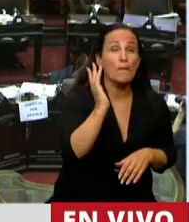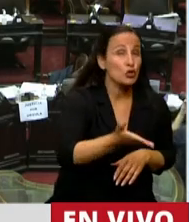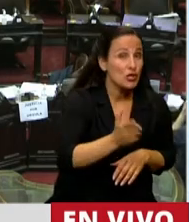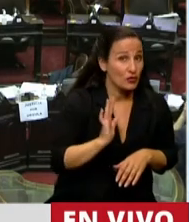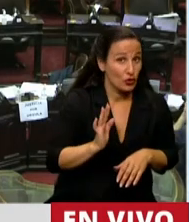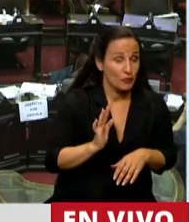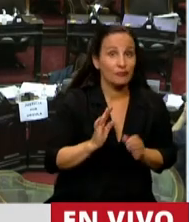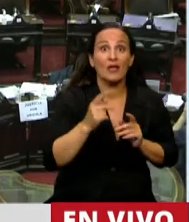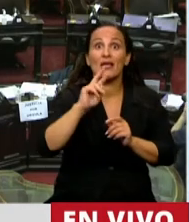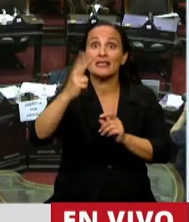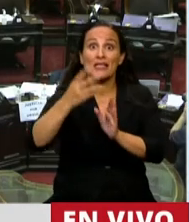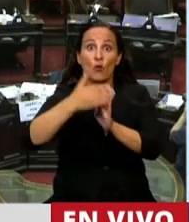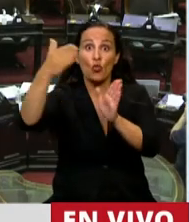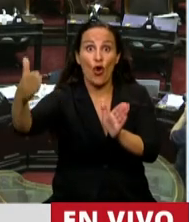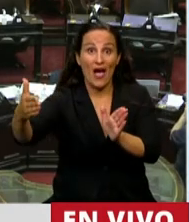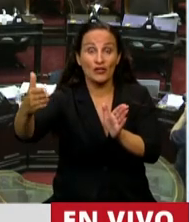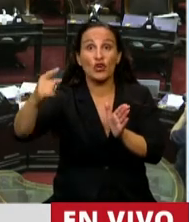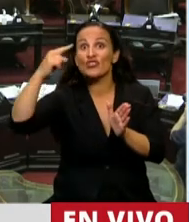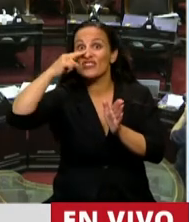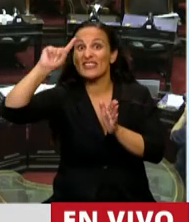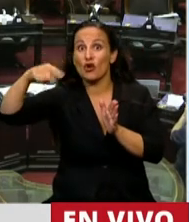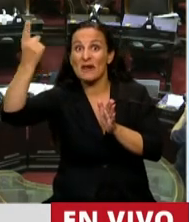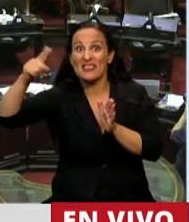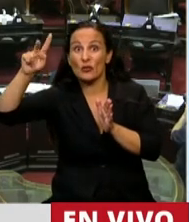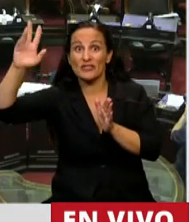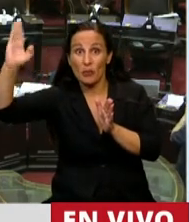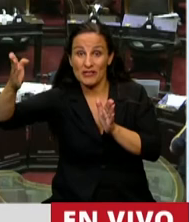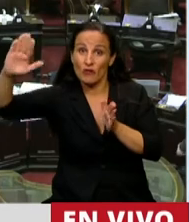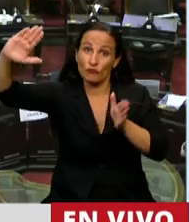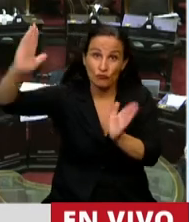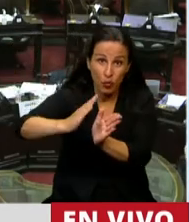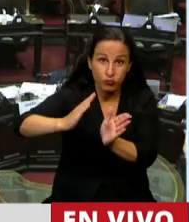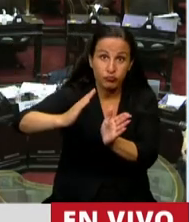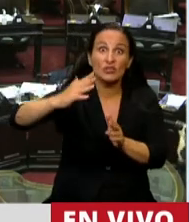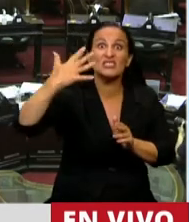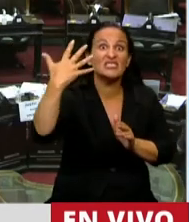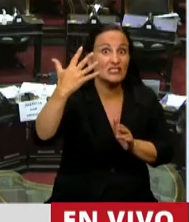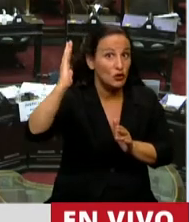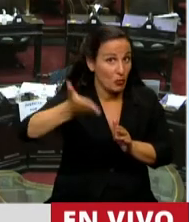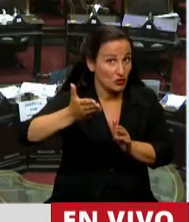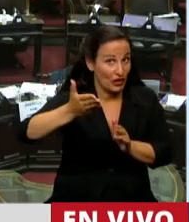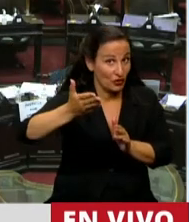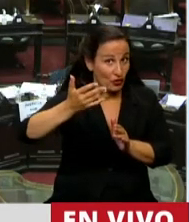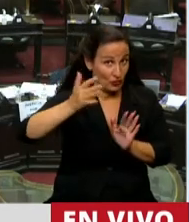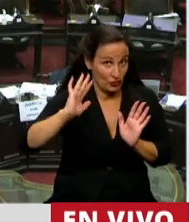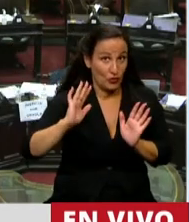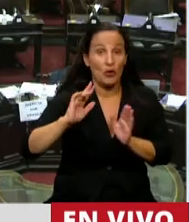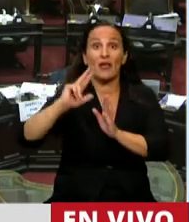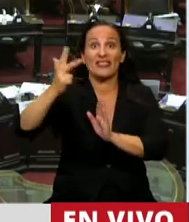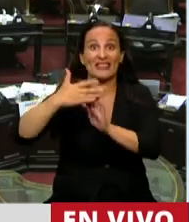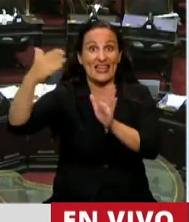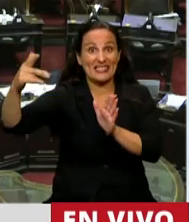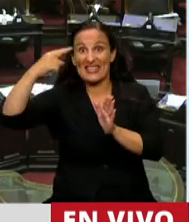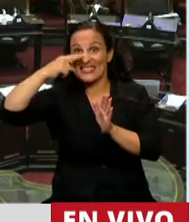En el segundo año hemos podido pasar del 7,125% al 5% de pago de intereses. Para el tercer año,